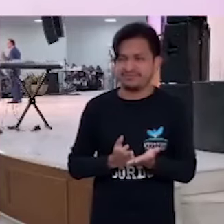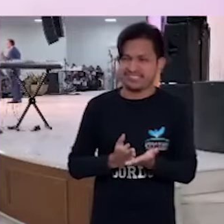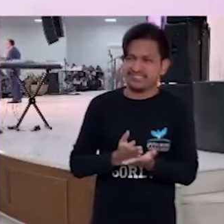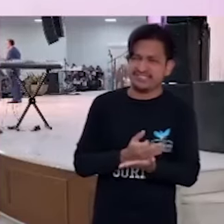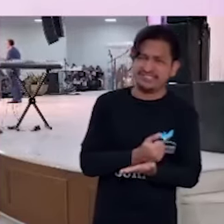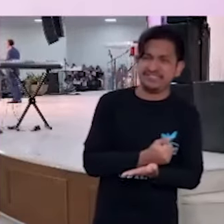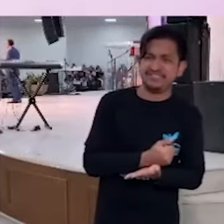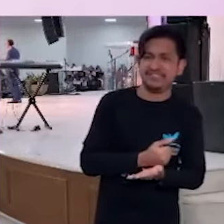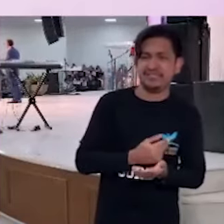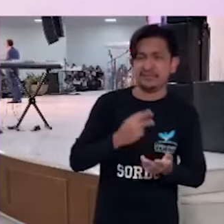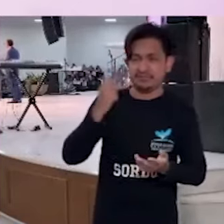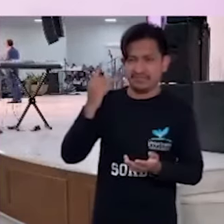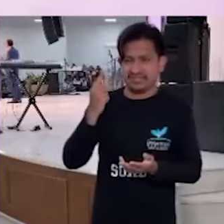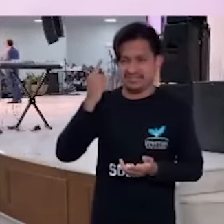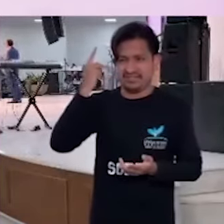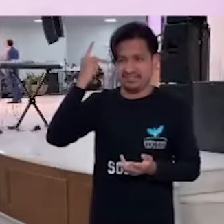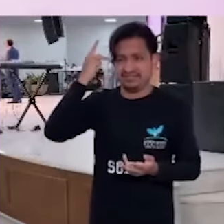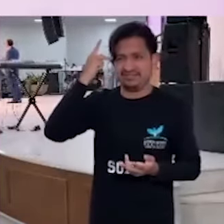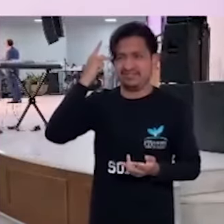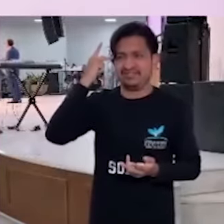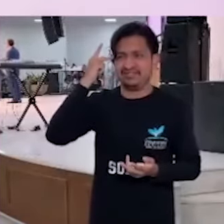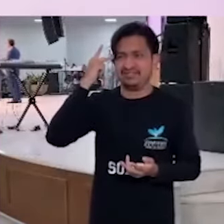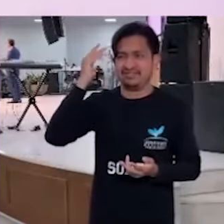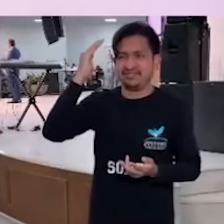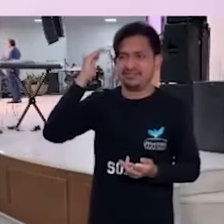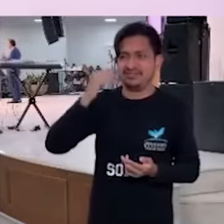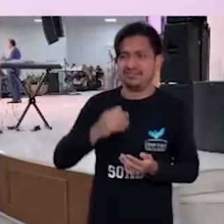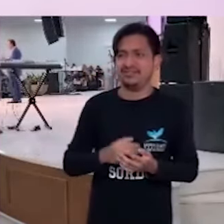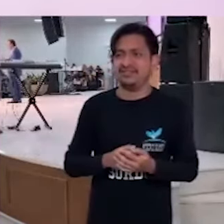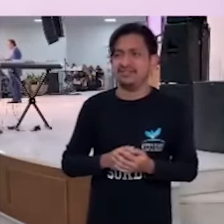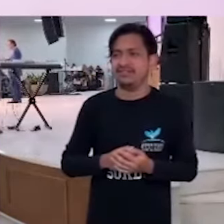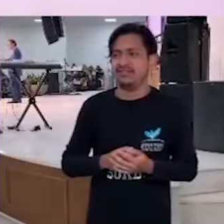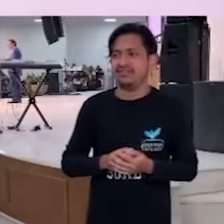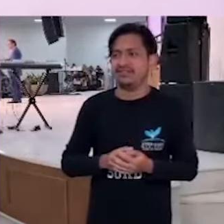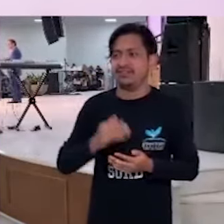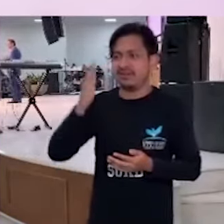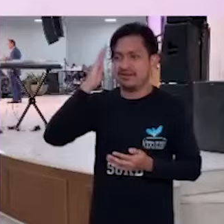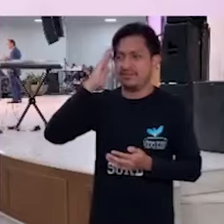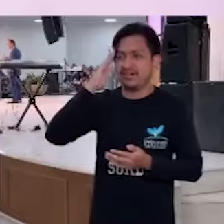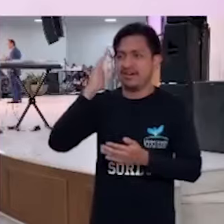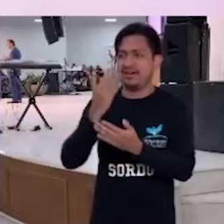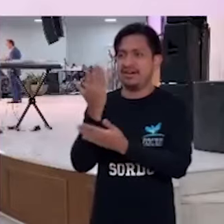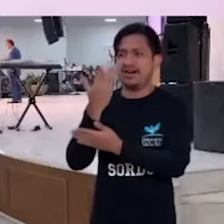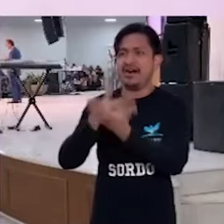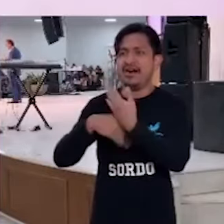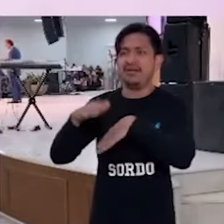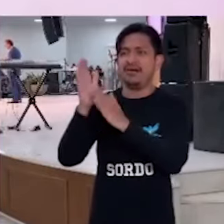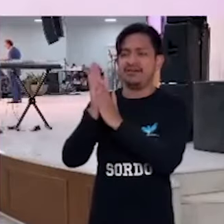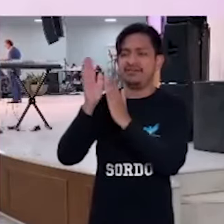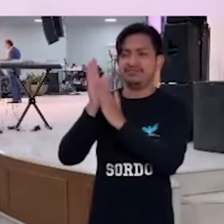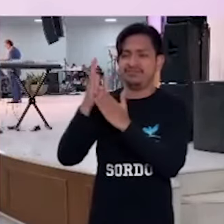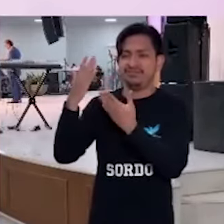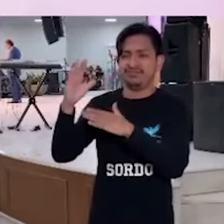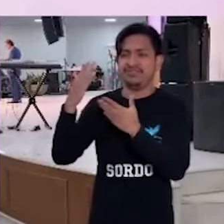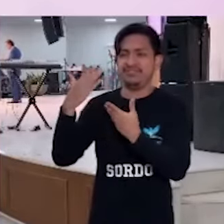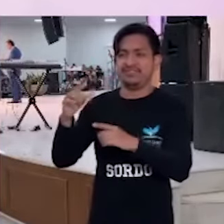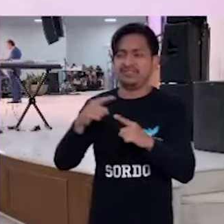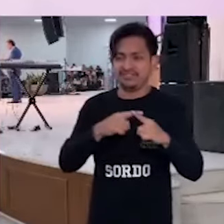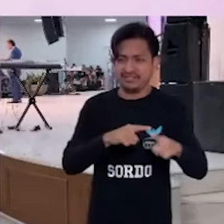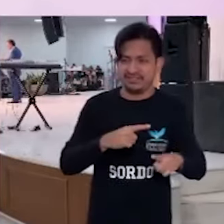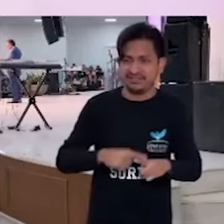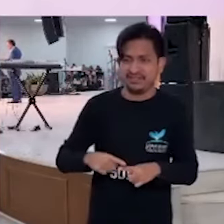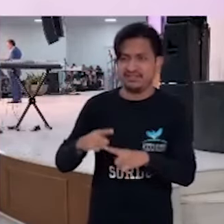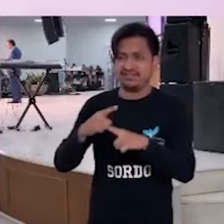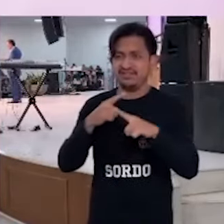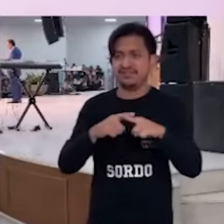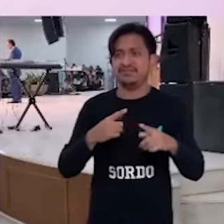músico, el maestro de escuela dominical, de instituto, y el adulterio. El